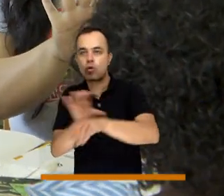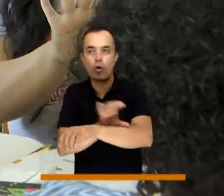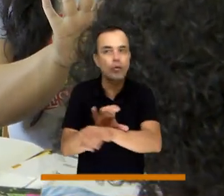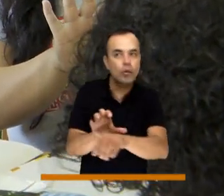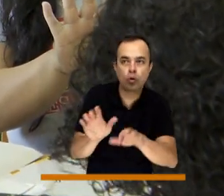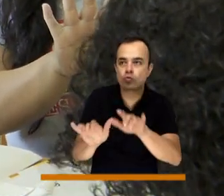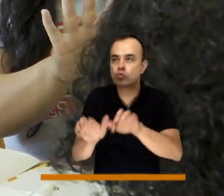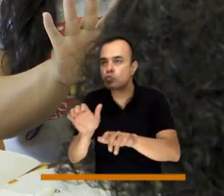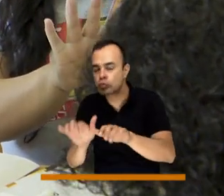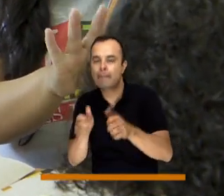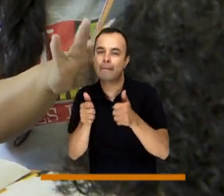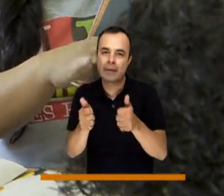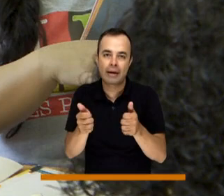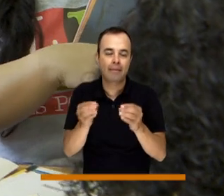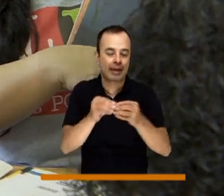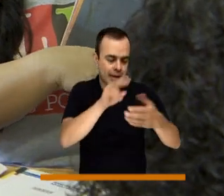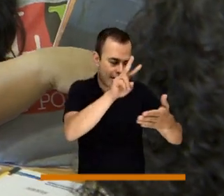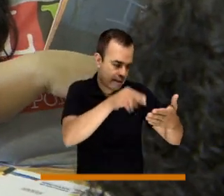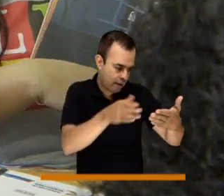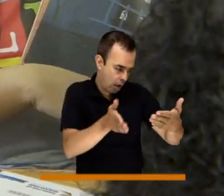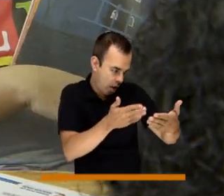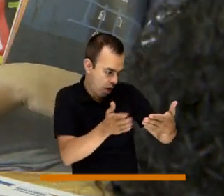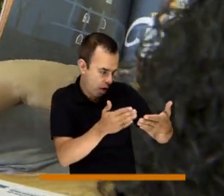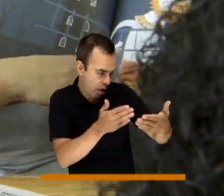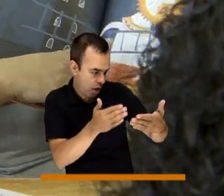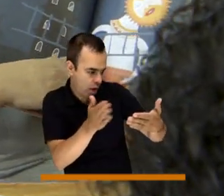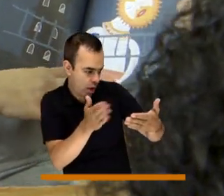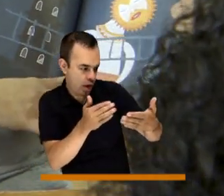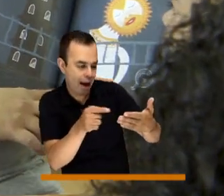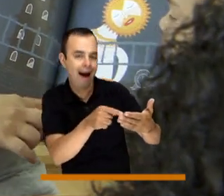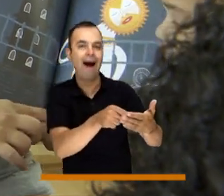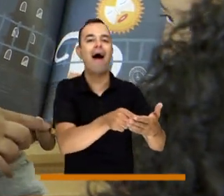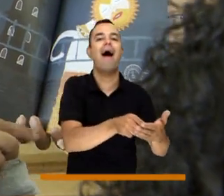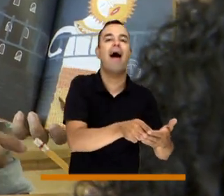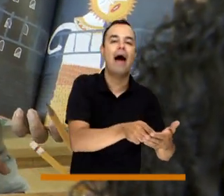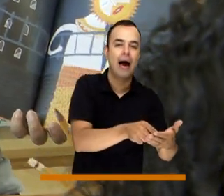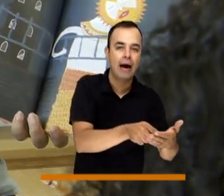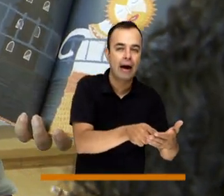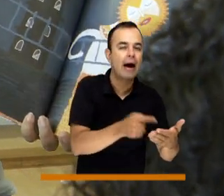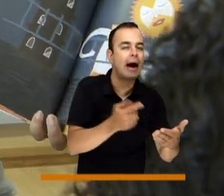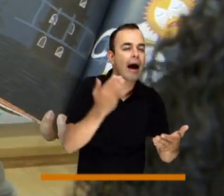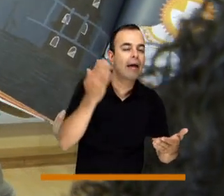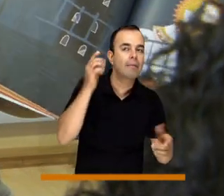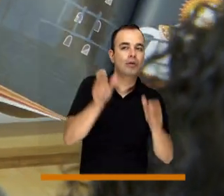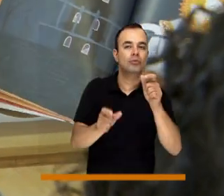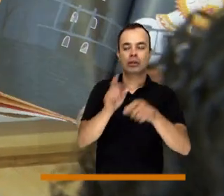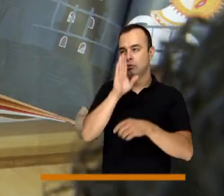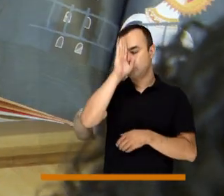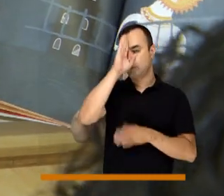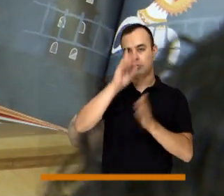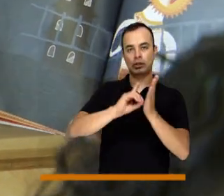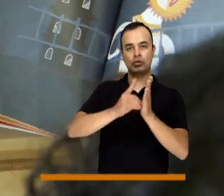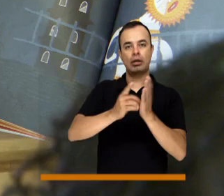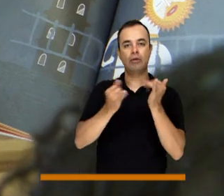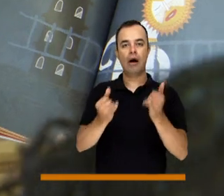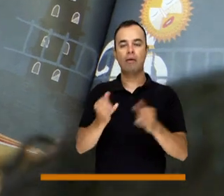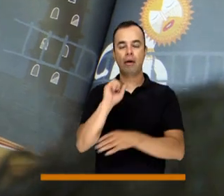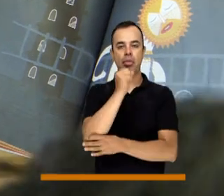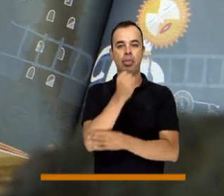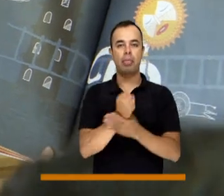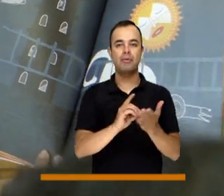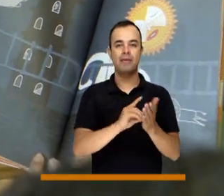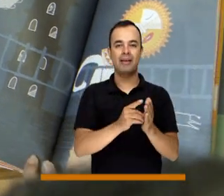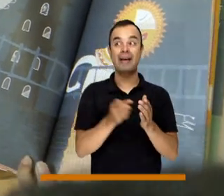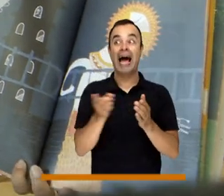el computador cómo se busca, pero también en el libro, cosas tan simples que hemos perdido, cómo se busca en un diccionario, que